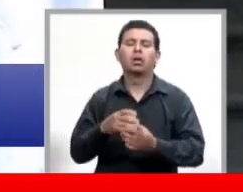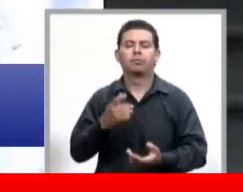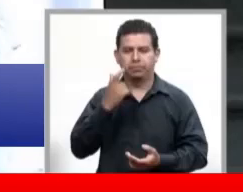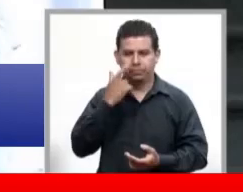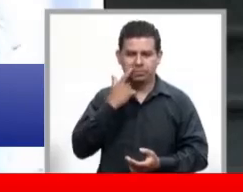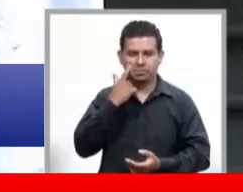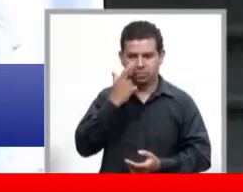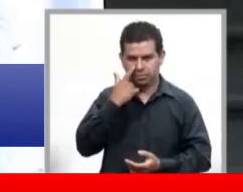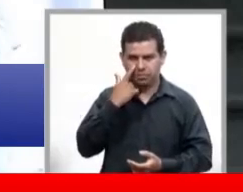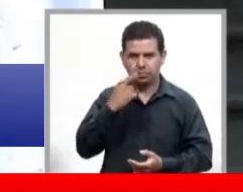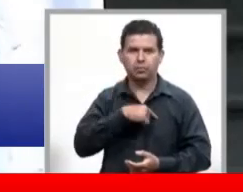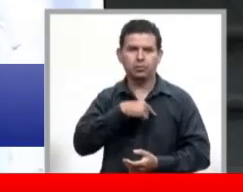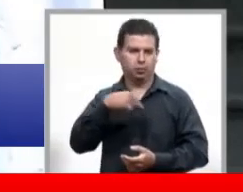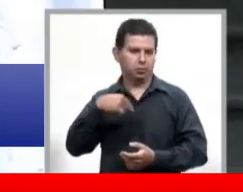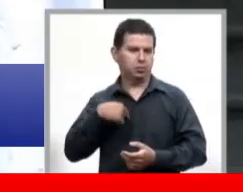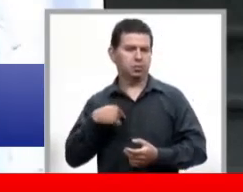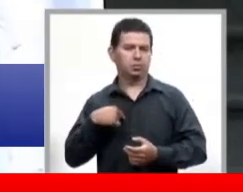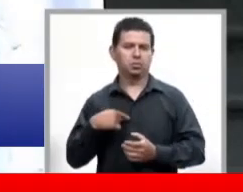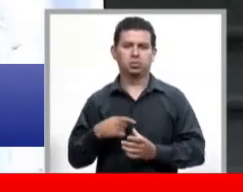nosotros traemos